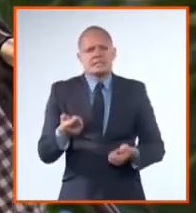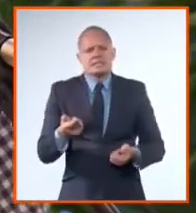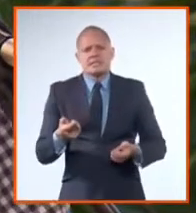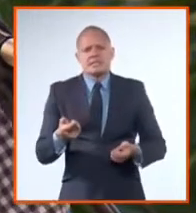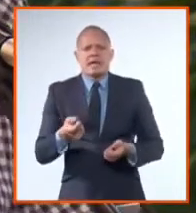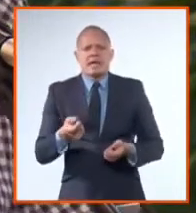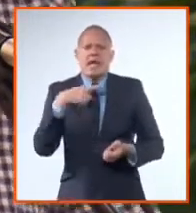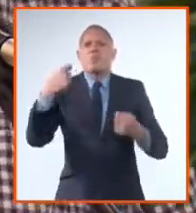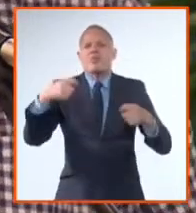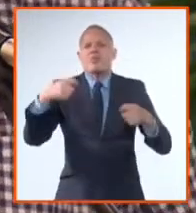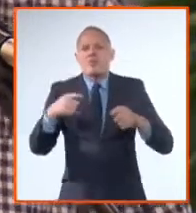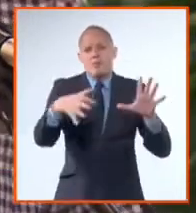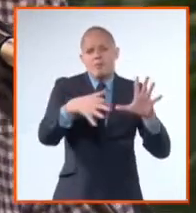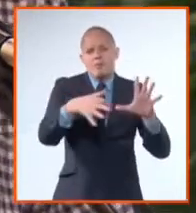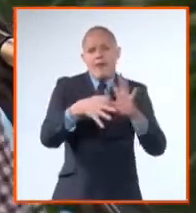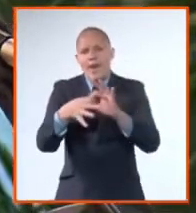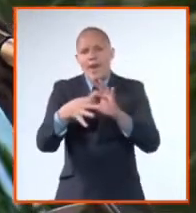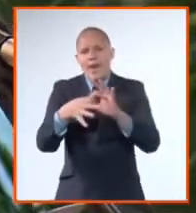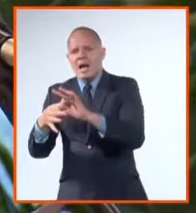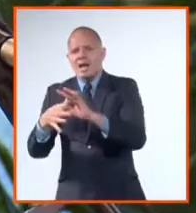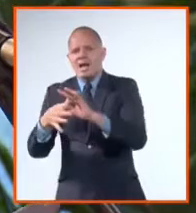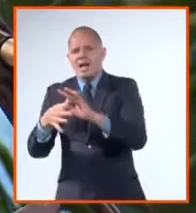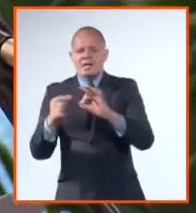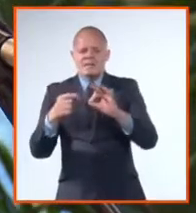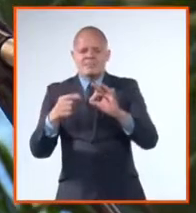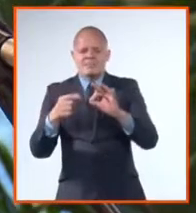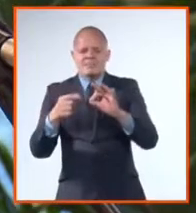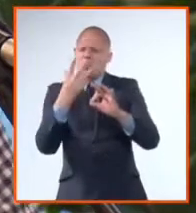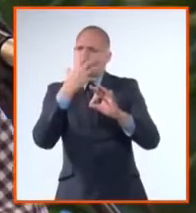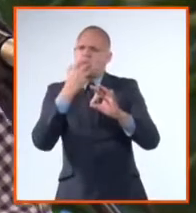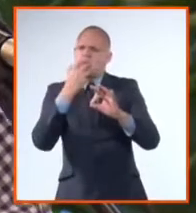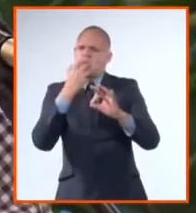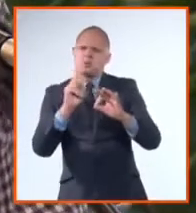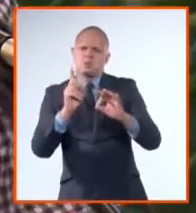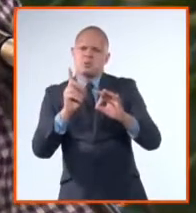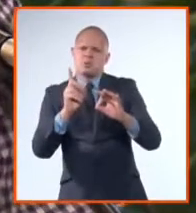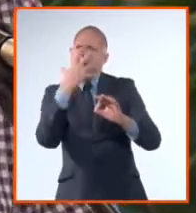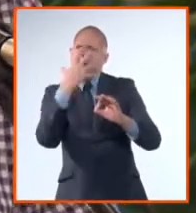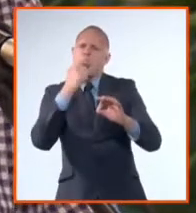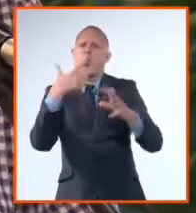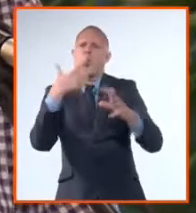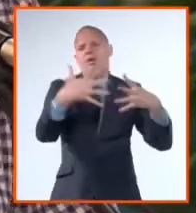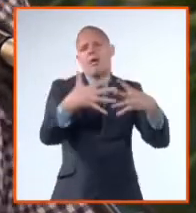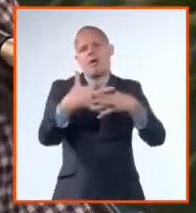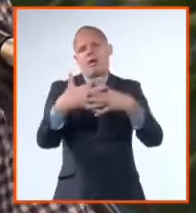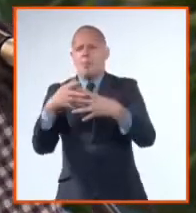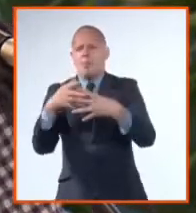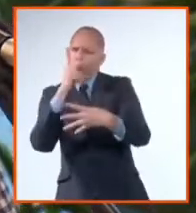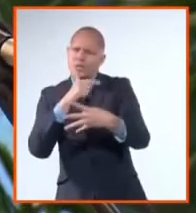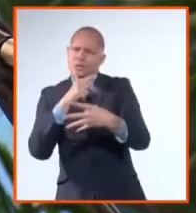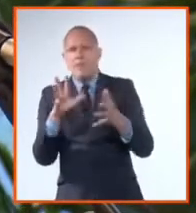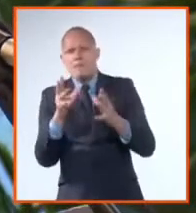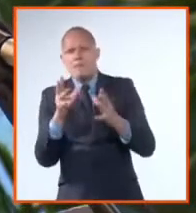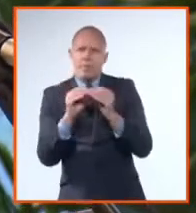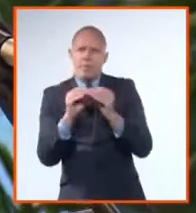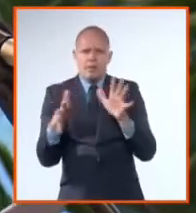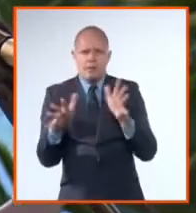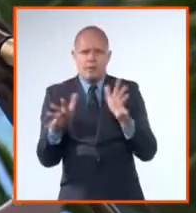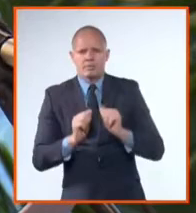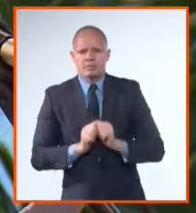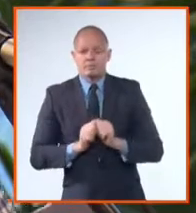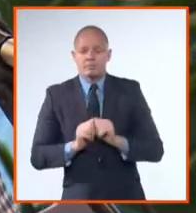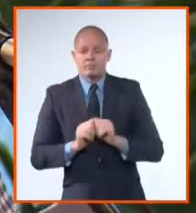objetivo. Finalizando con estos ejemplos, debería mencionarse que un sistema de evaluación y acreditación de instituciones como las universidades y los centros de